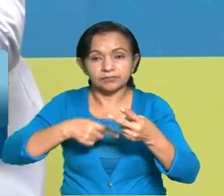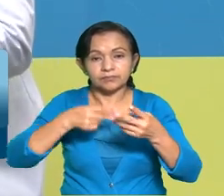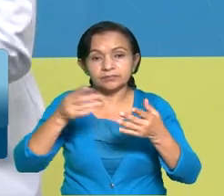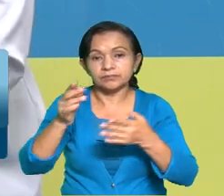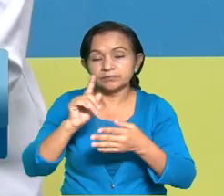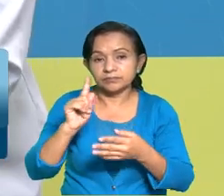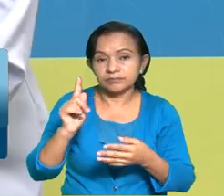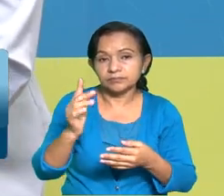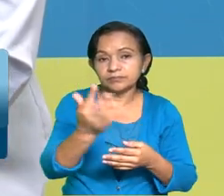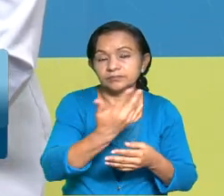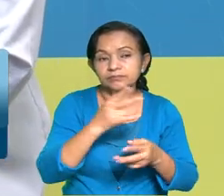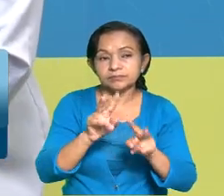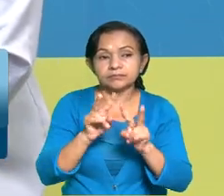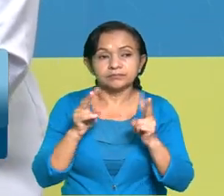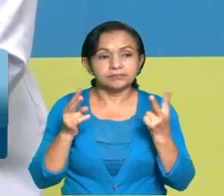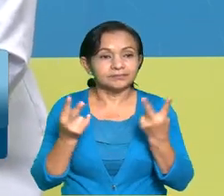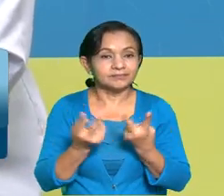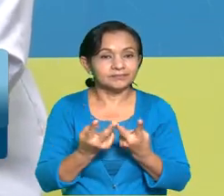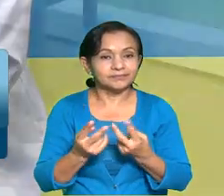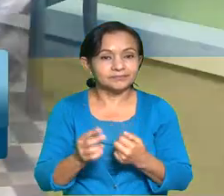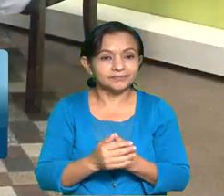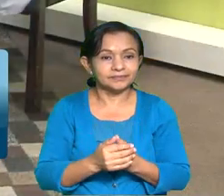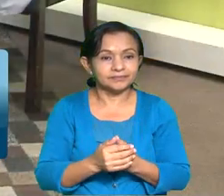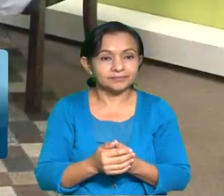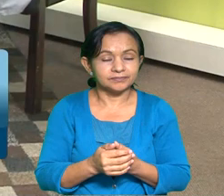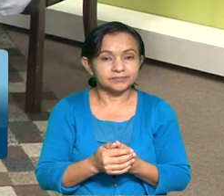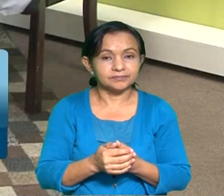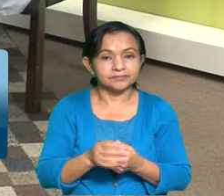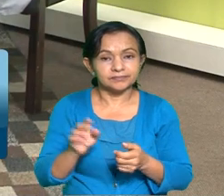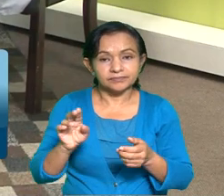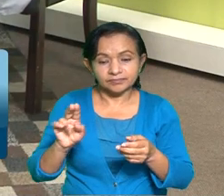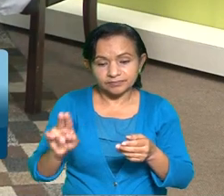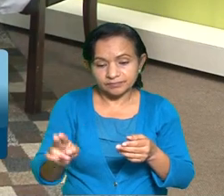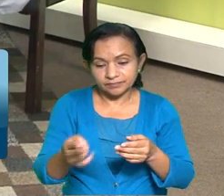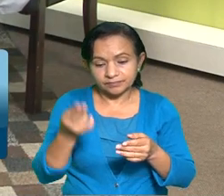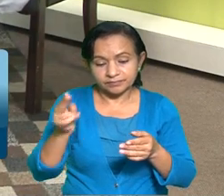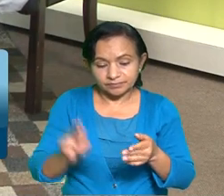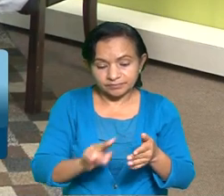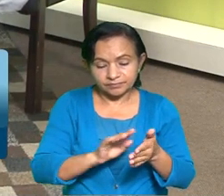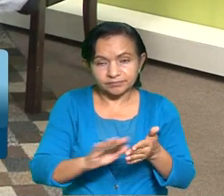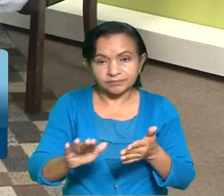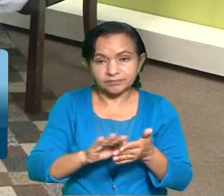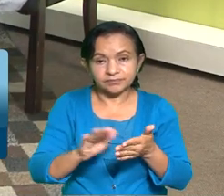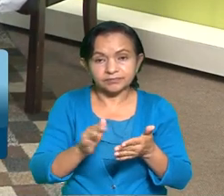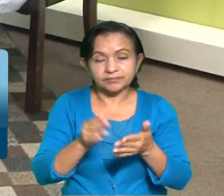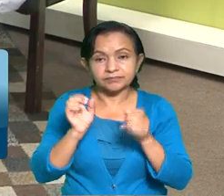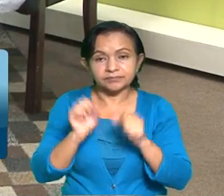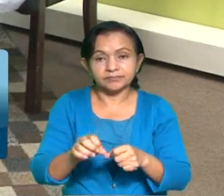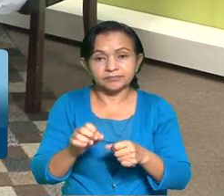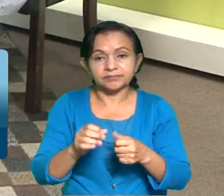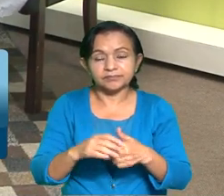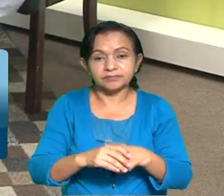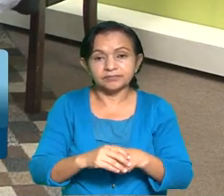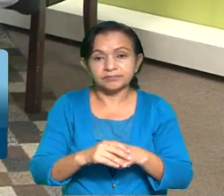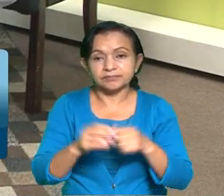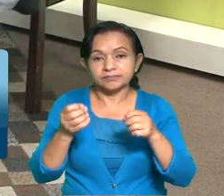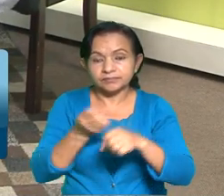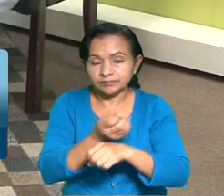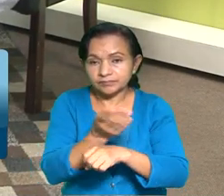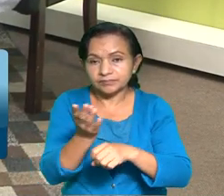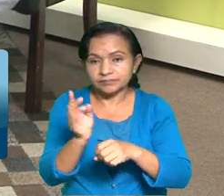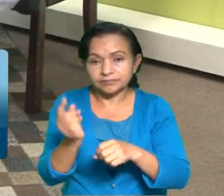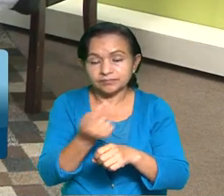de todas las verduras. Hay madres que les gusta echarle mantequilla, por ejemplo. Bueno, sí, se puede permitir, pero lo recomendable